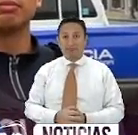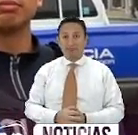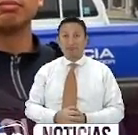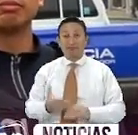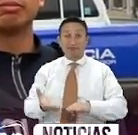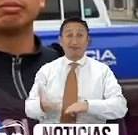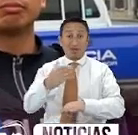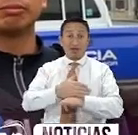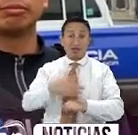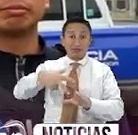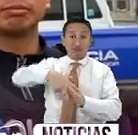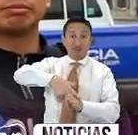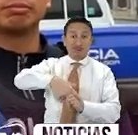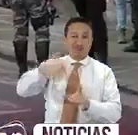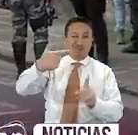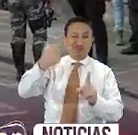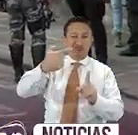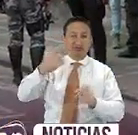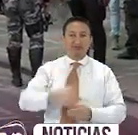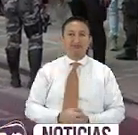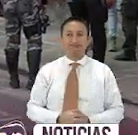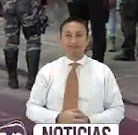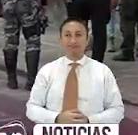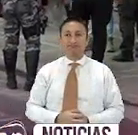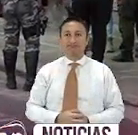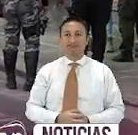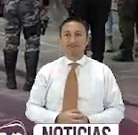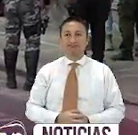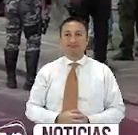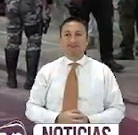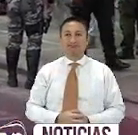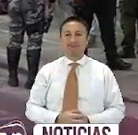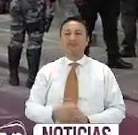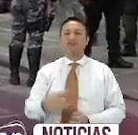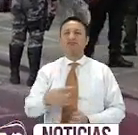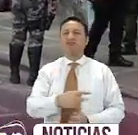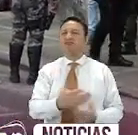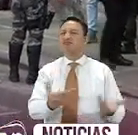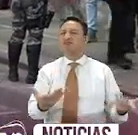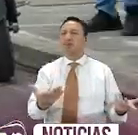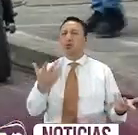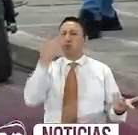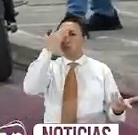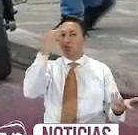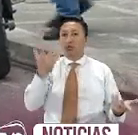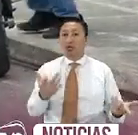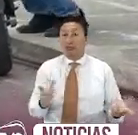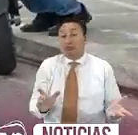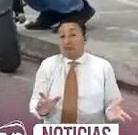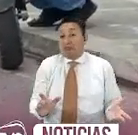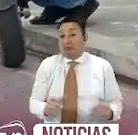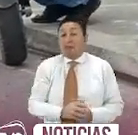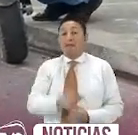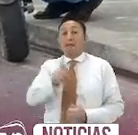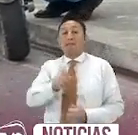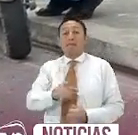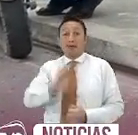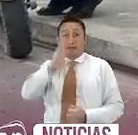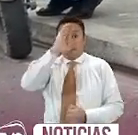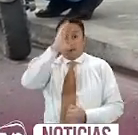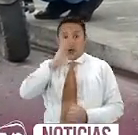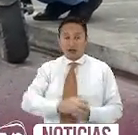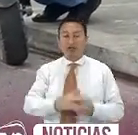encender la motocicleta, se da el evento. El móvil del asesinato se desconoce y la policía se encuentra en etapa